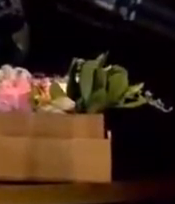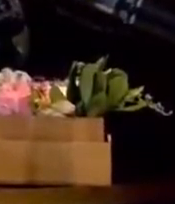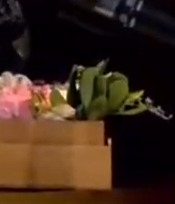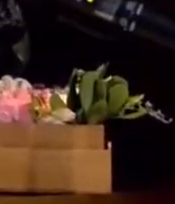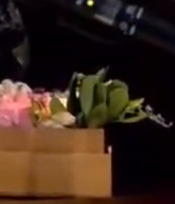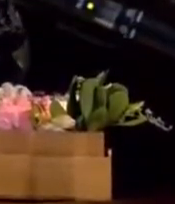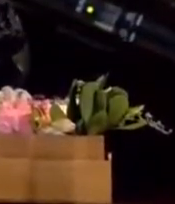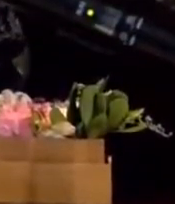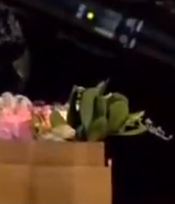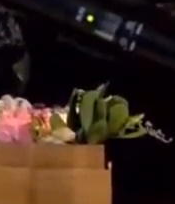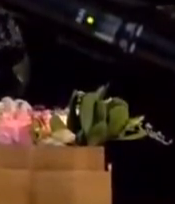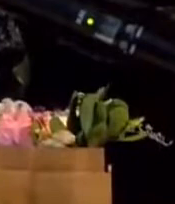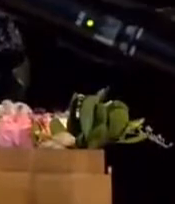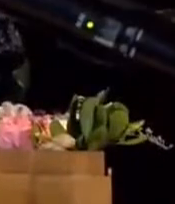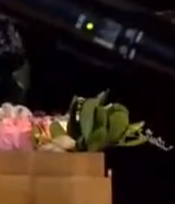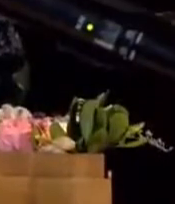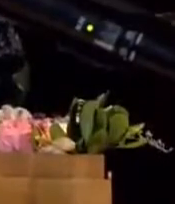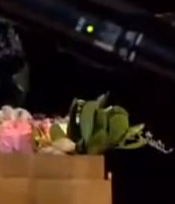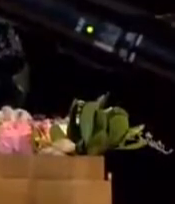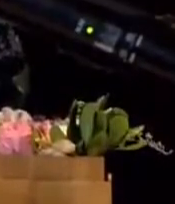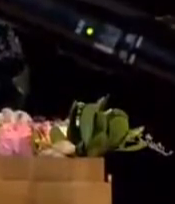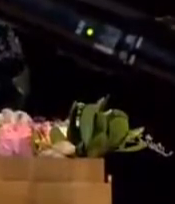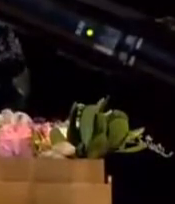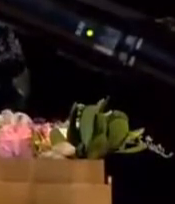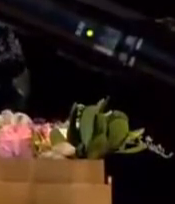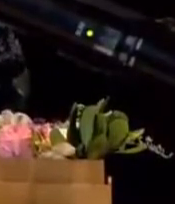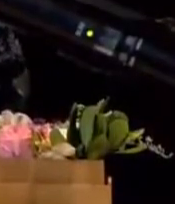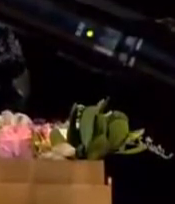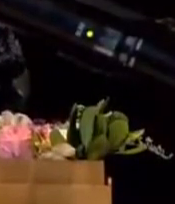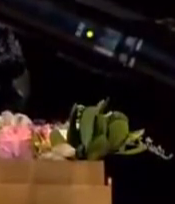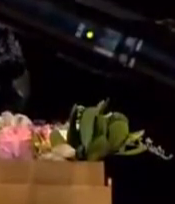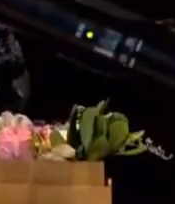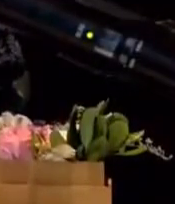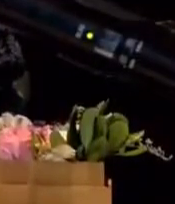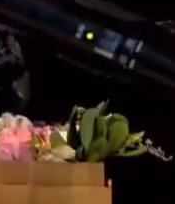mi ser, mis victorias.